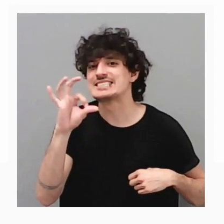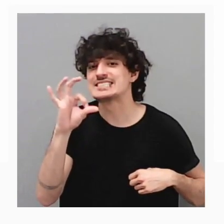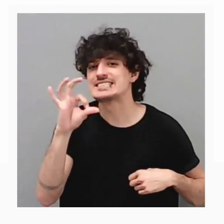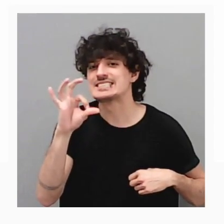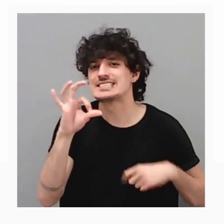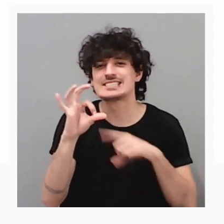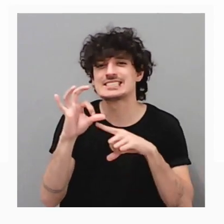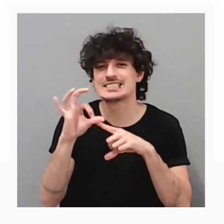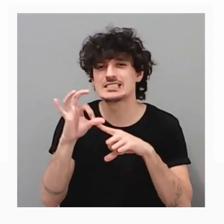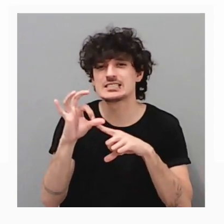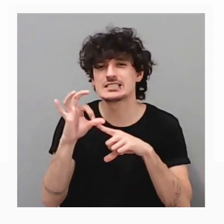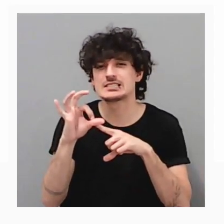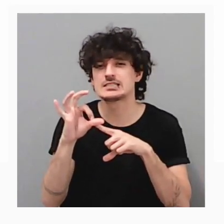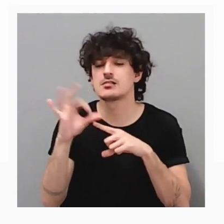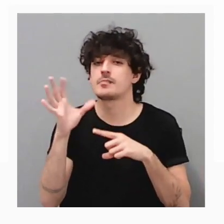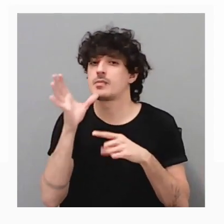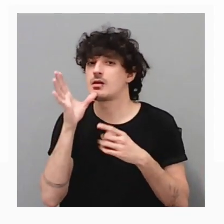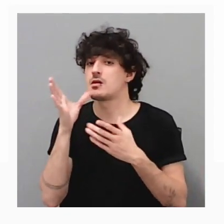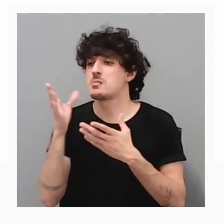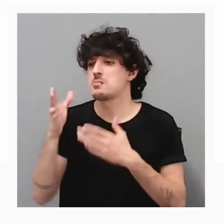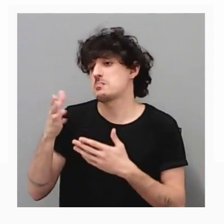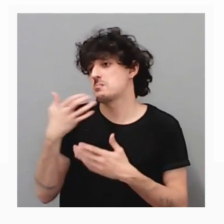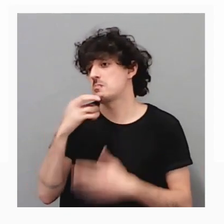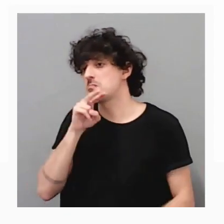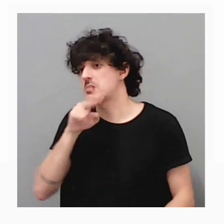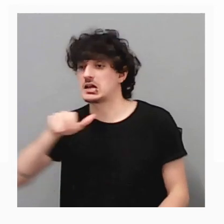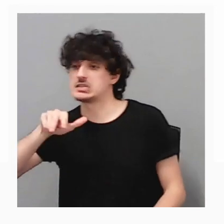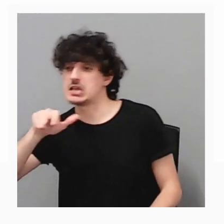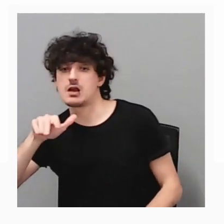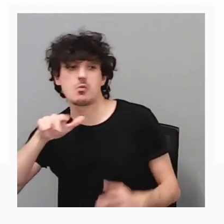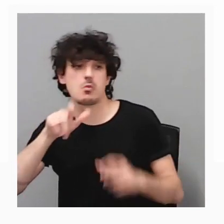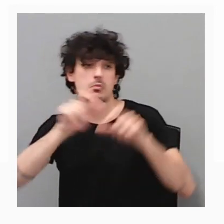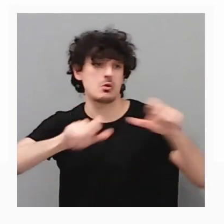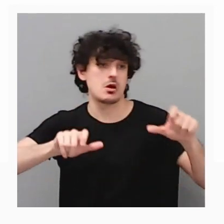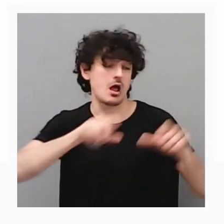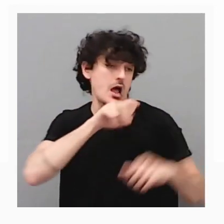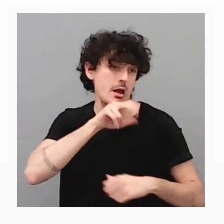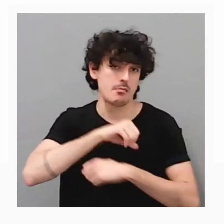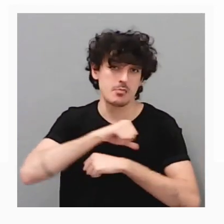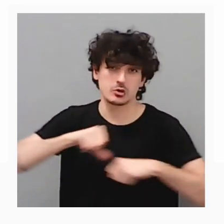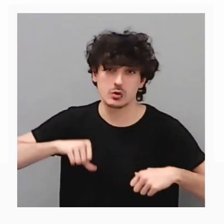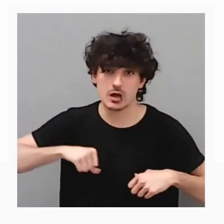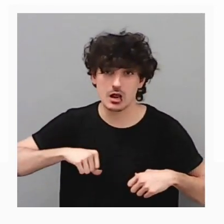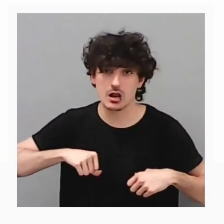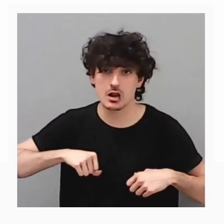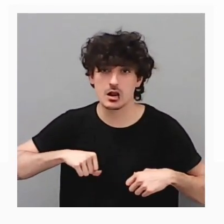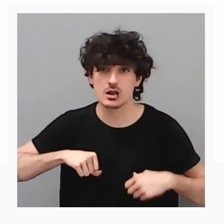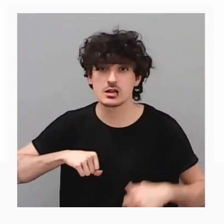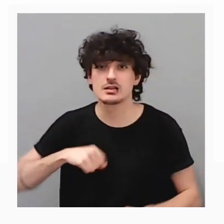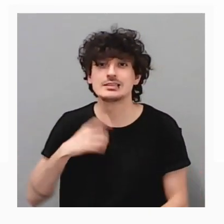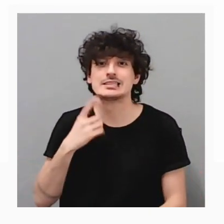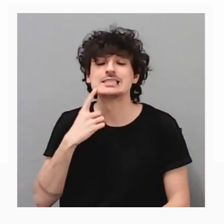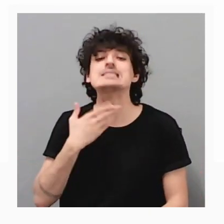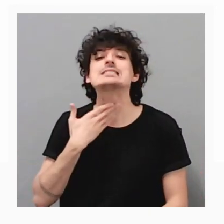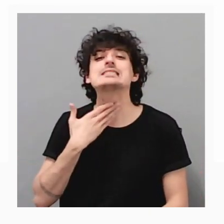los portugueses y a los castellanos que estén aquí que pongan su mano en su garganta. S